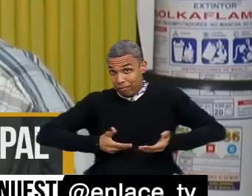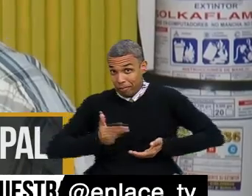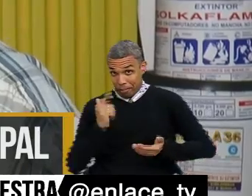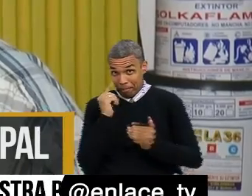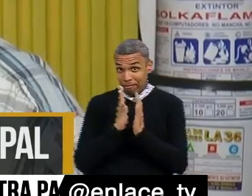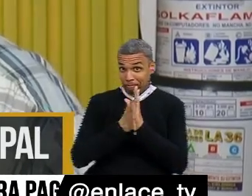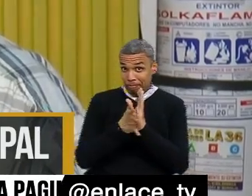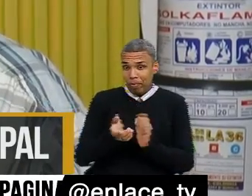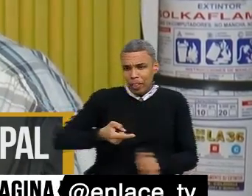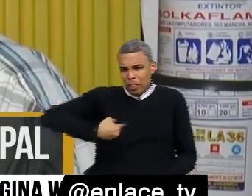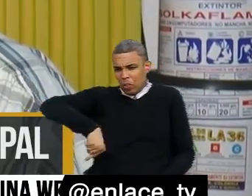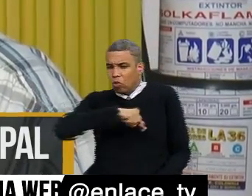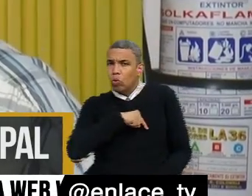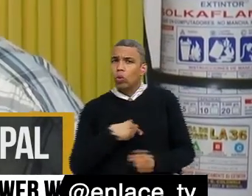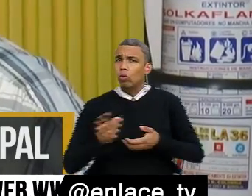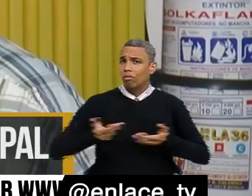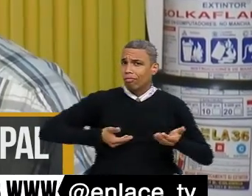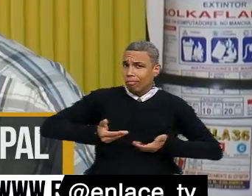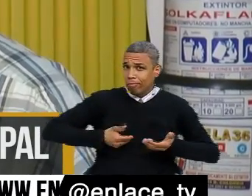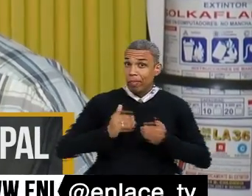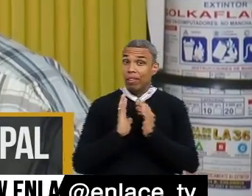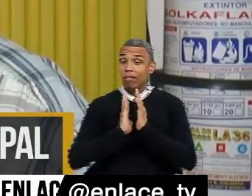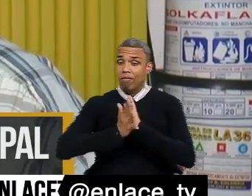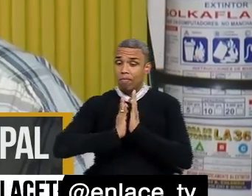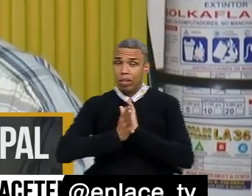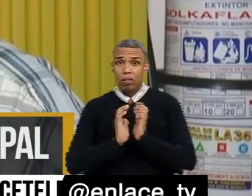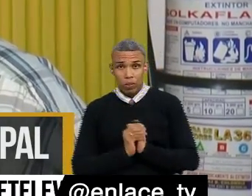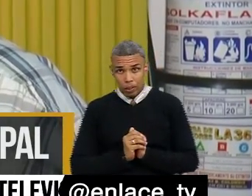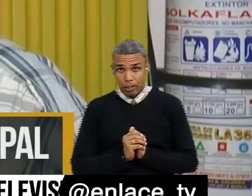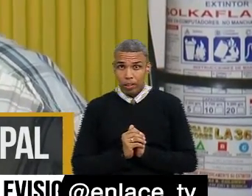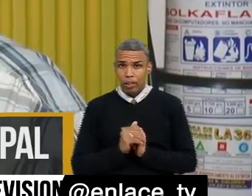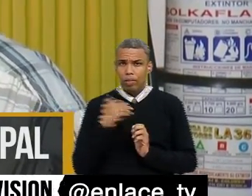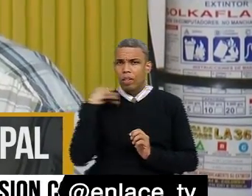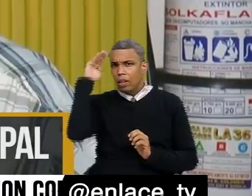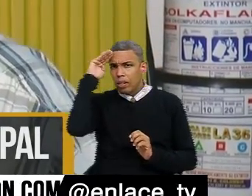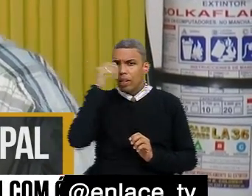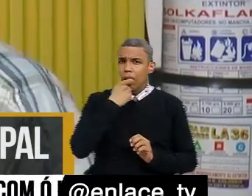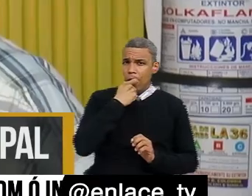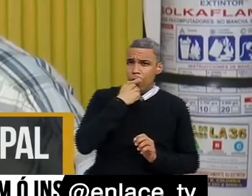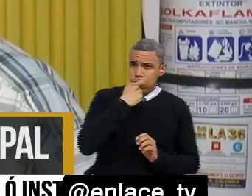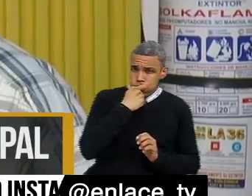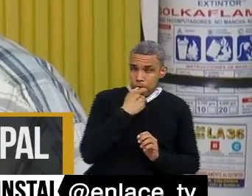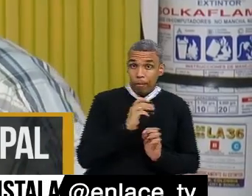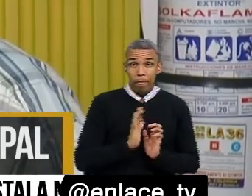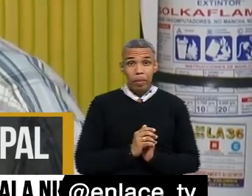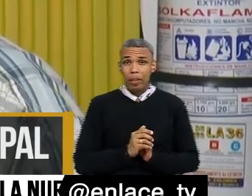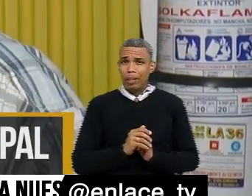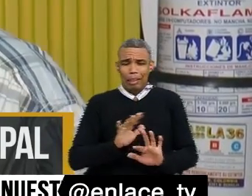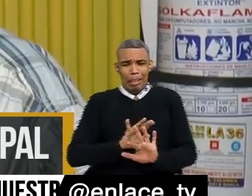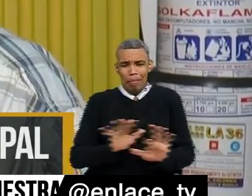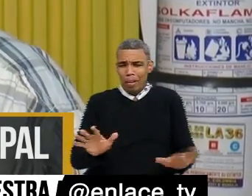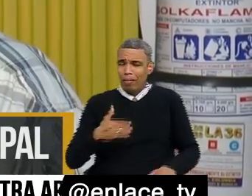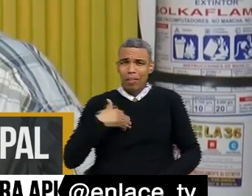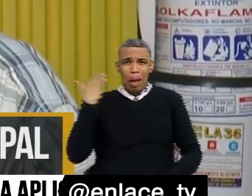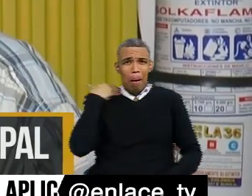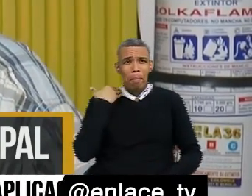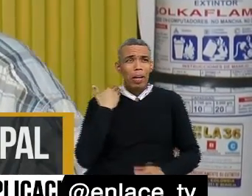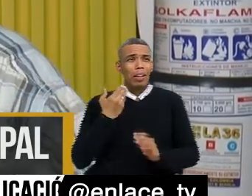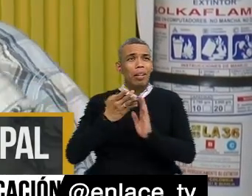donde estamos los operativos que nos están afectando gravemente es la tránsito, que acabó con este comercio. Estamos quebrados,